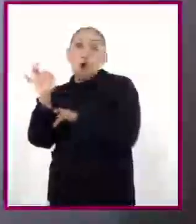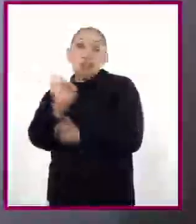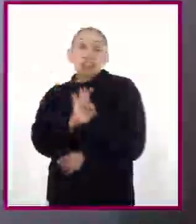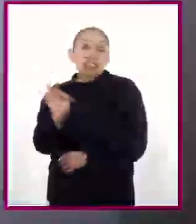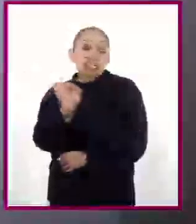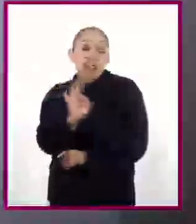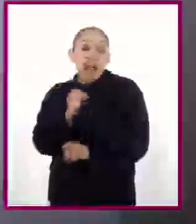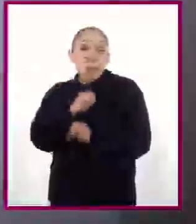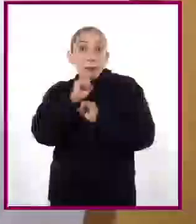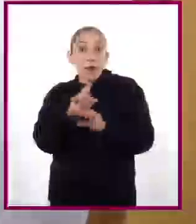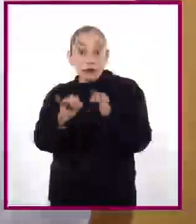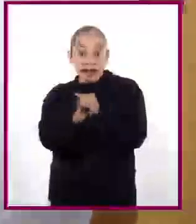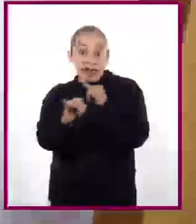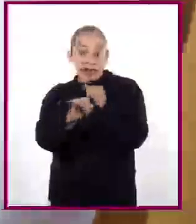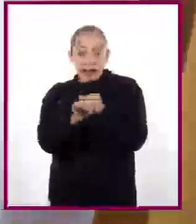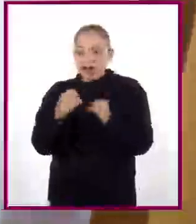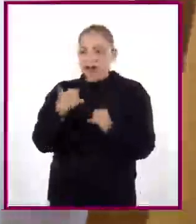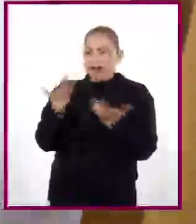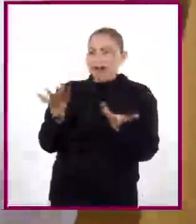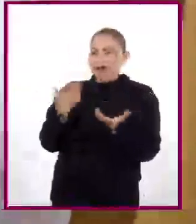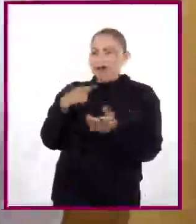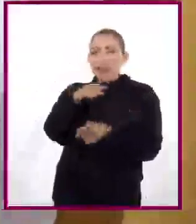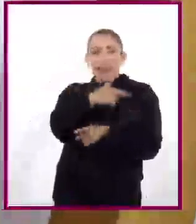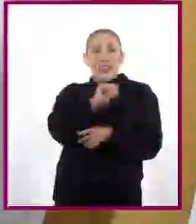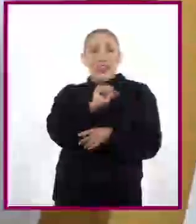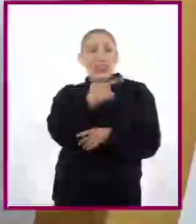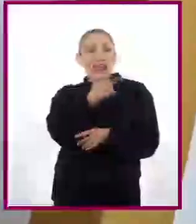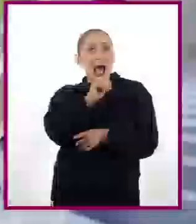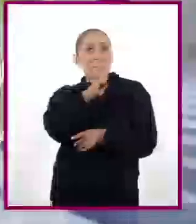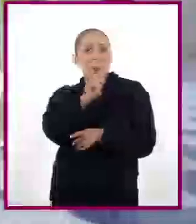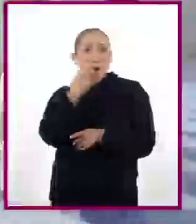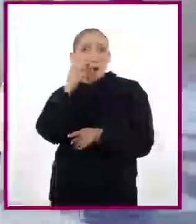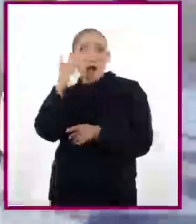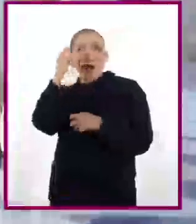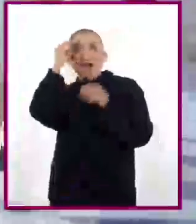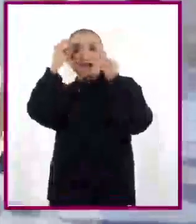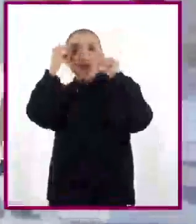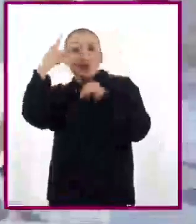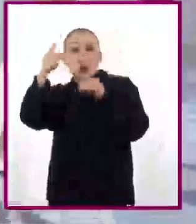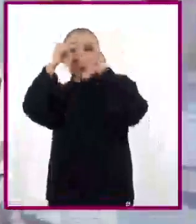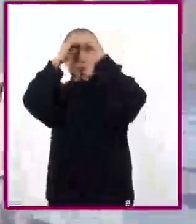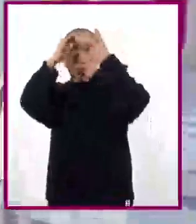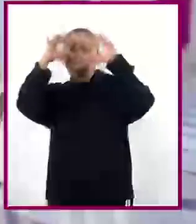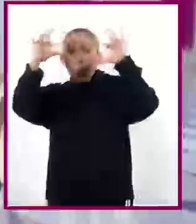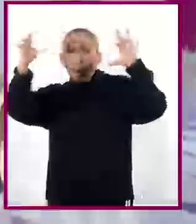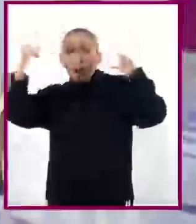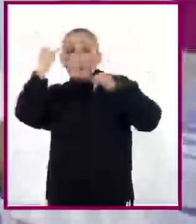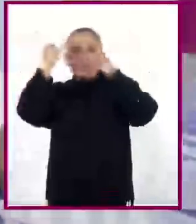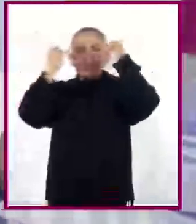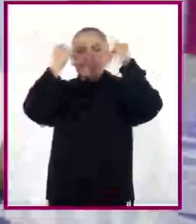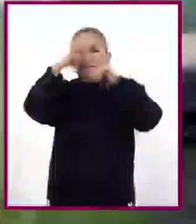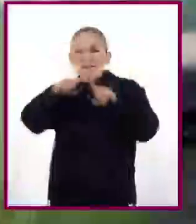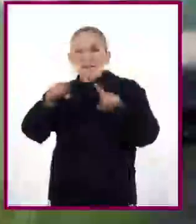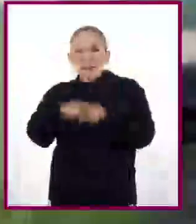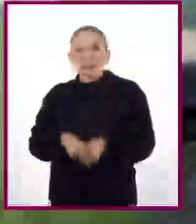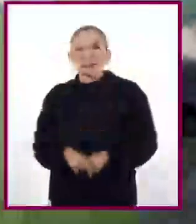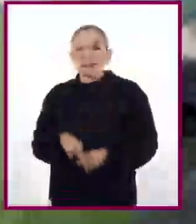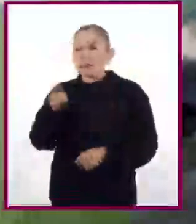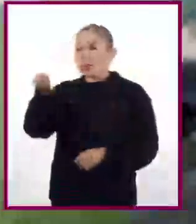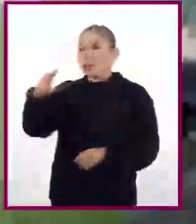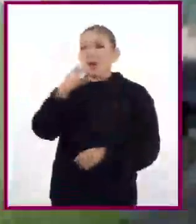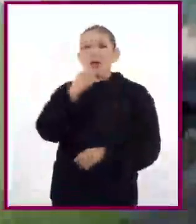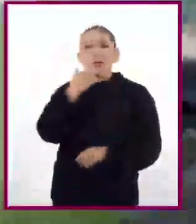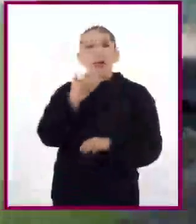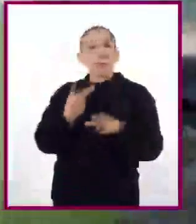también el boom del internet no le hubiera permitido a Gabo exigir la brillantez de su mente desbordada y creativa. Él fue